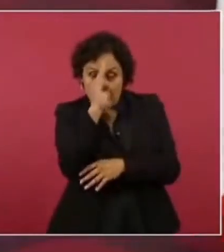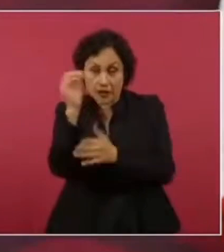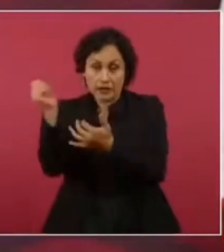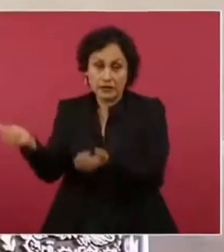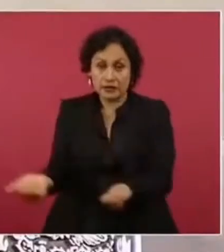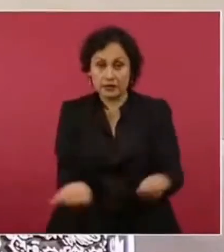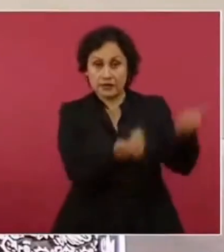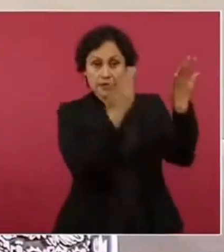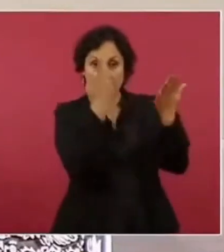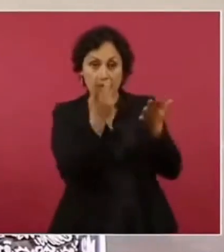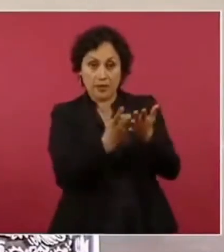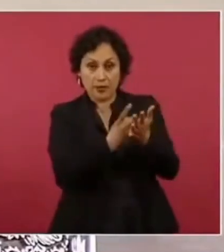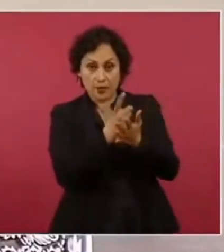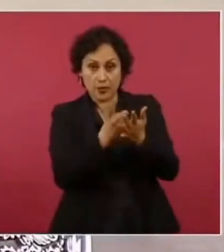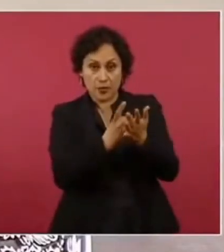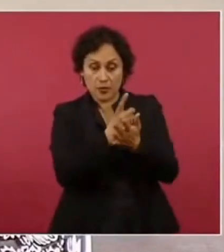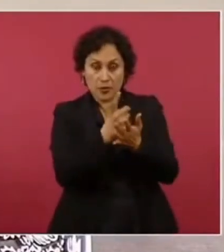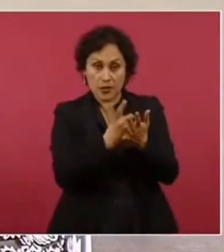llevar droga